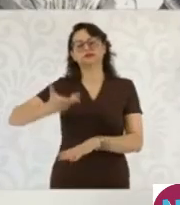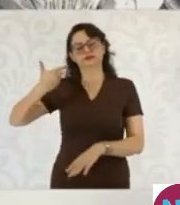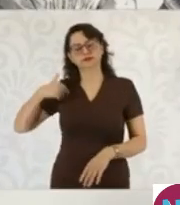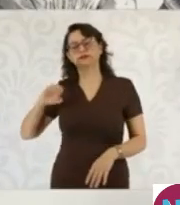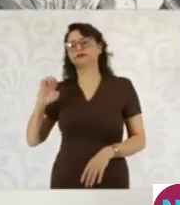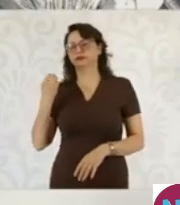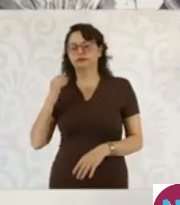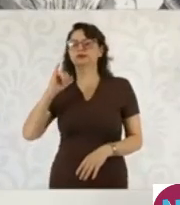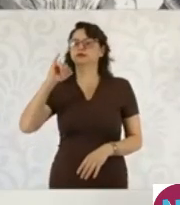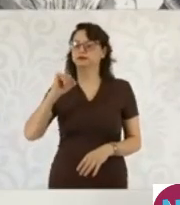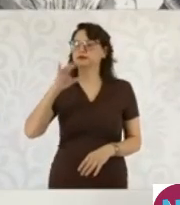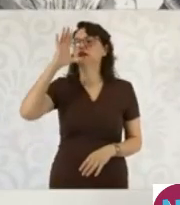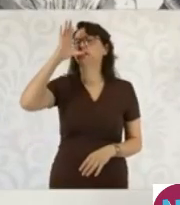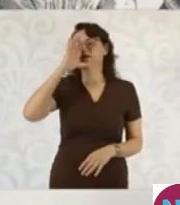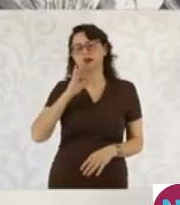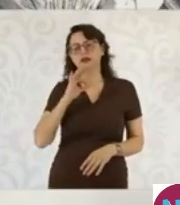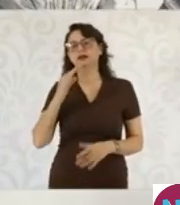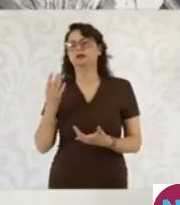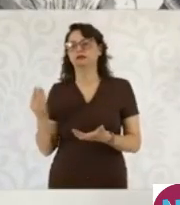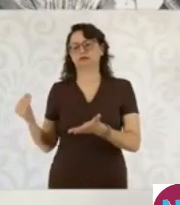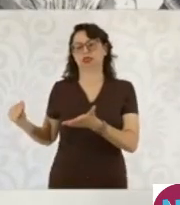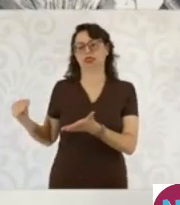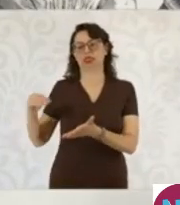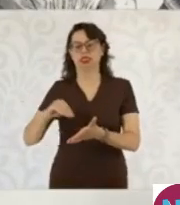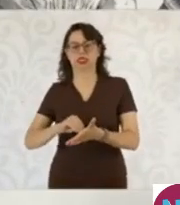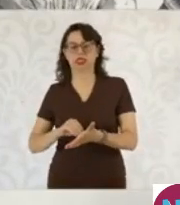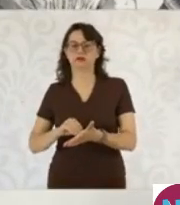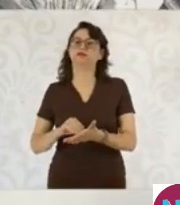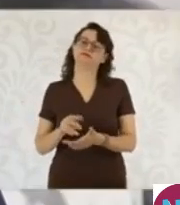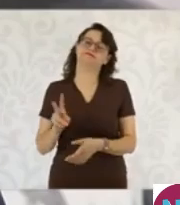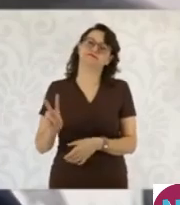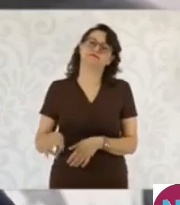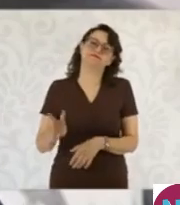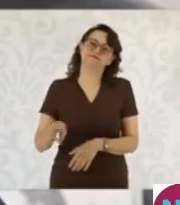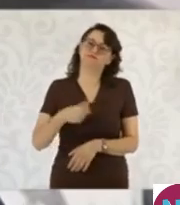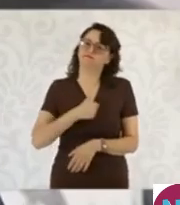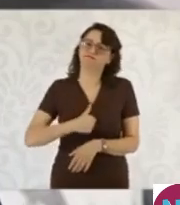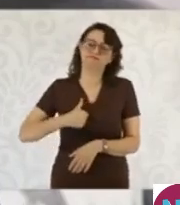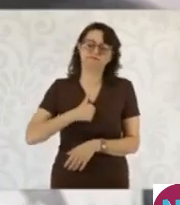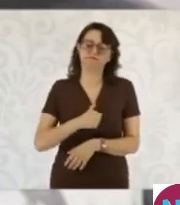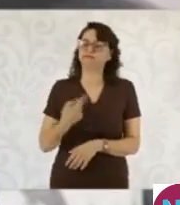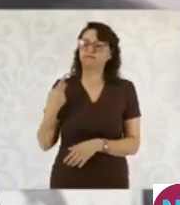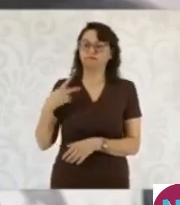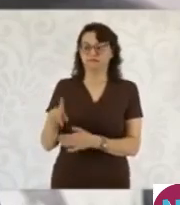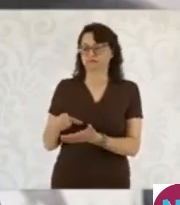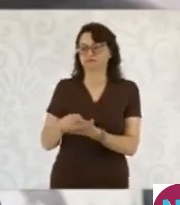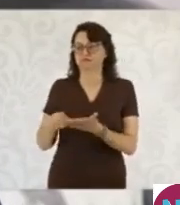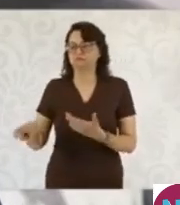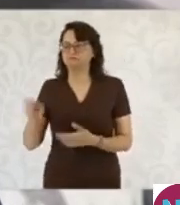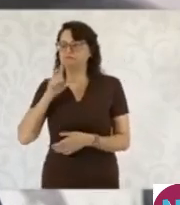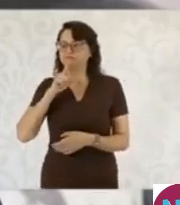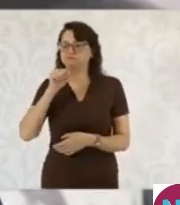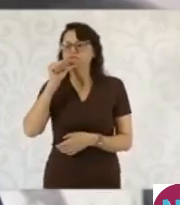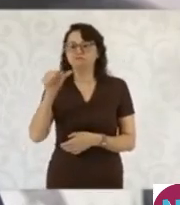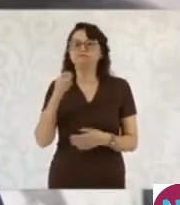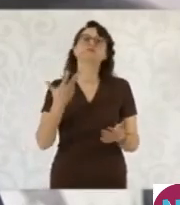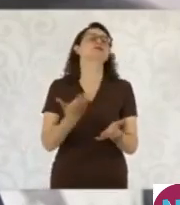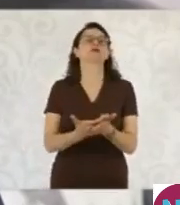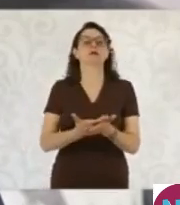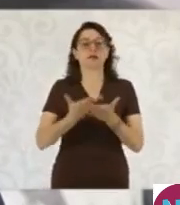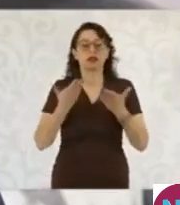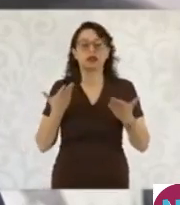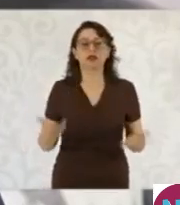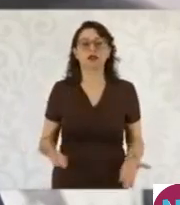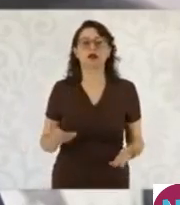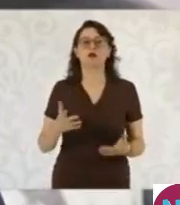desafortunadamente hubo sobreprecio, pues claramente se confirma. Se confirma en el sentido que al tener condiciones más parejas de invitación